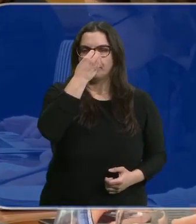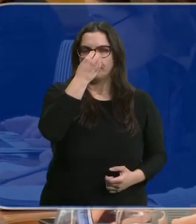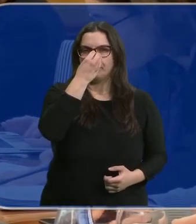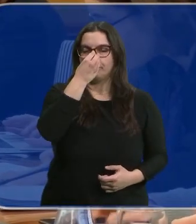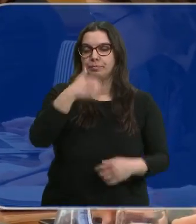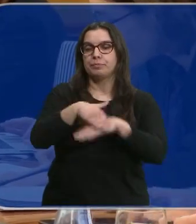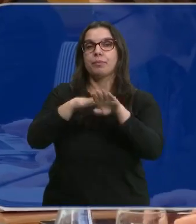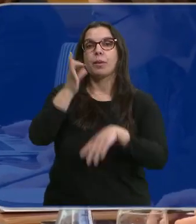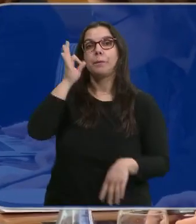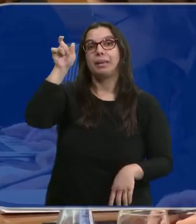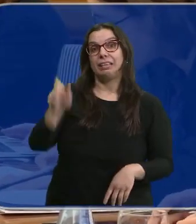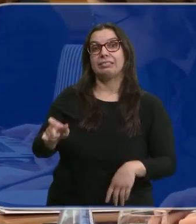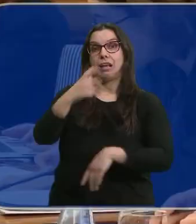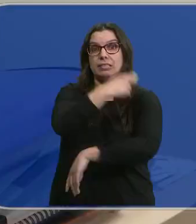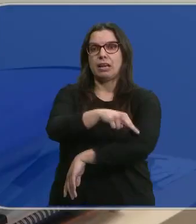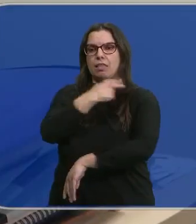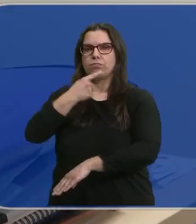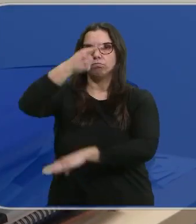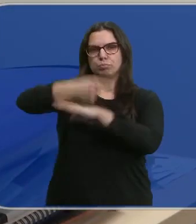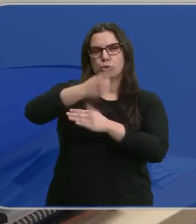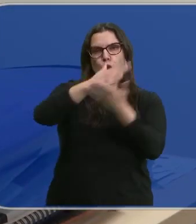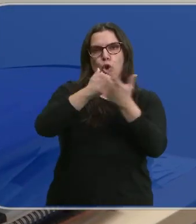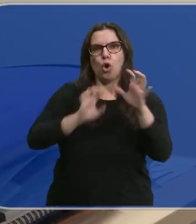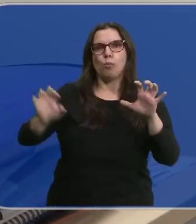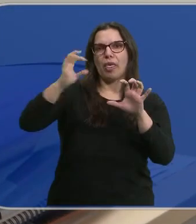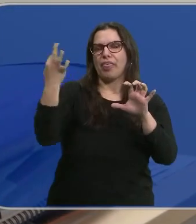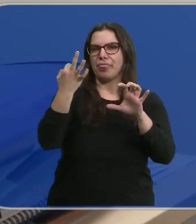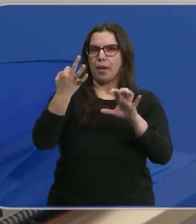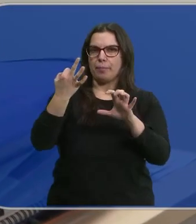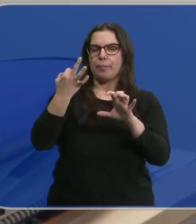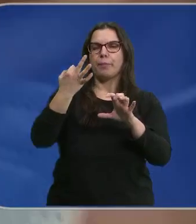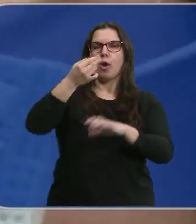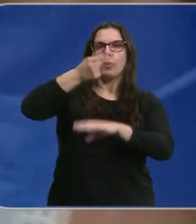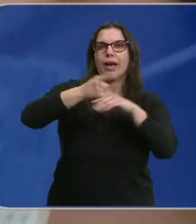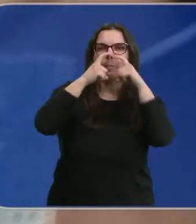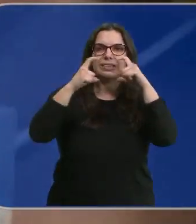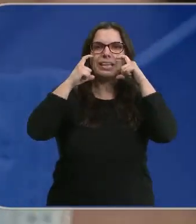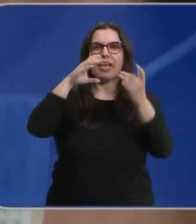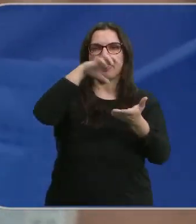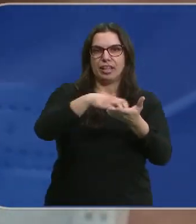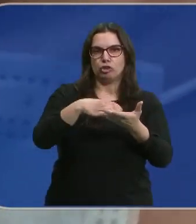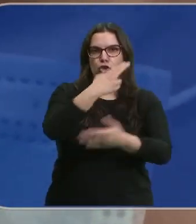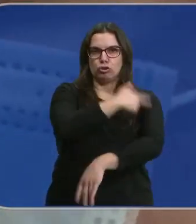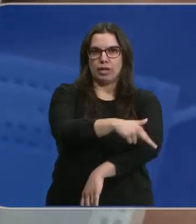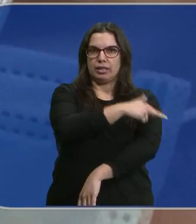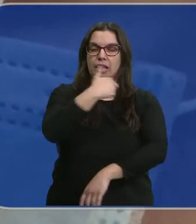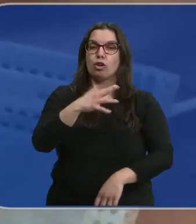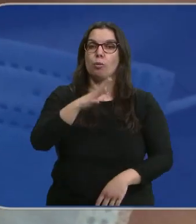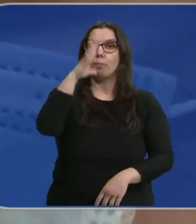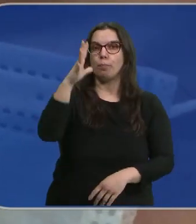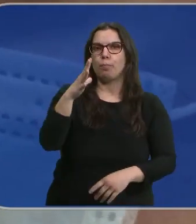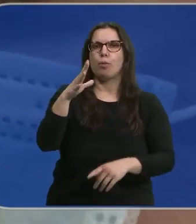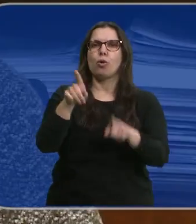La ministra de Sanidad impondrá a las comunidades la obligatoriedad de la mascarilla en centros sanitarios aplicando la declaración de